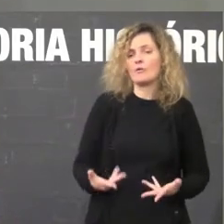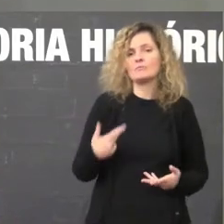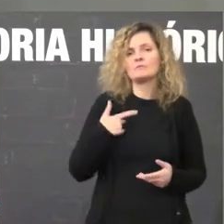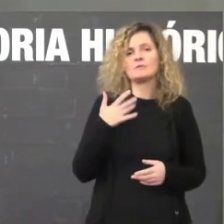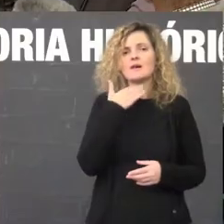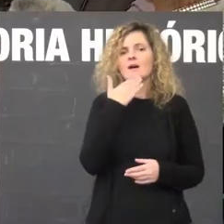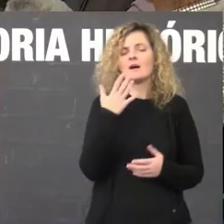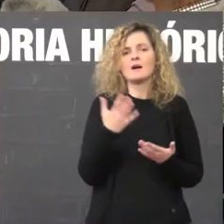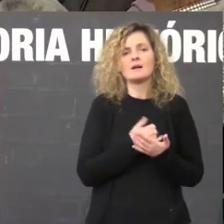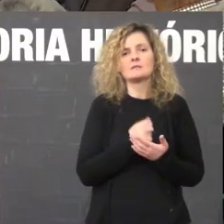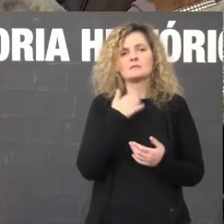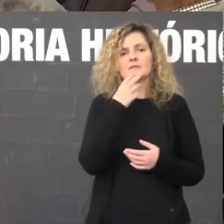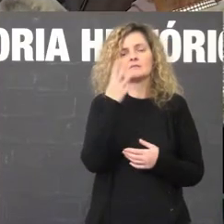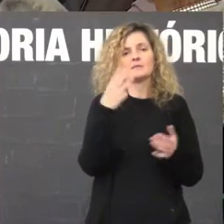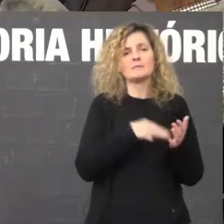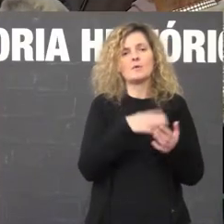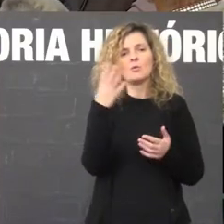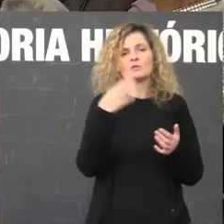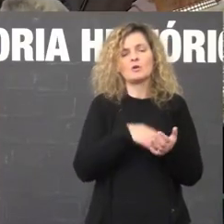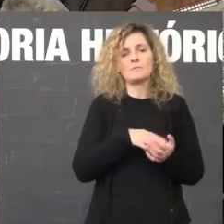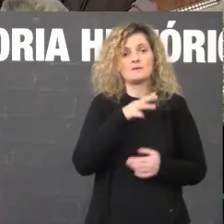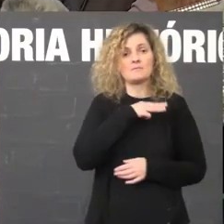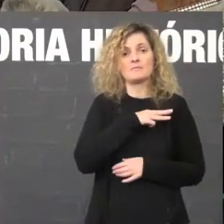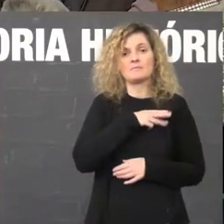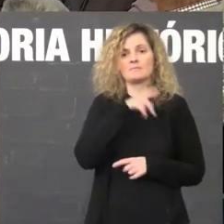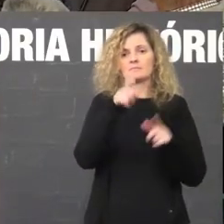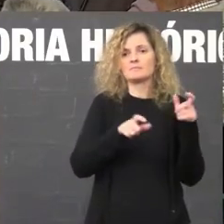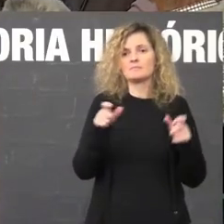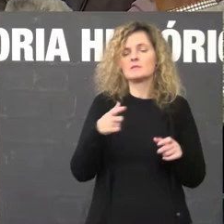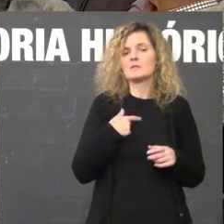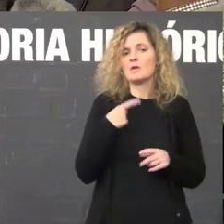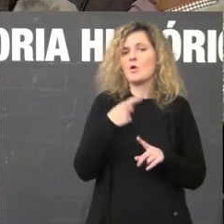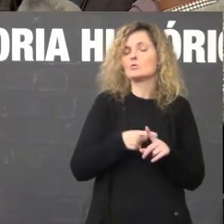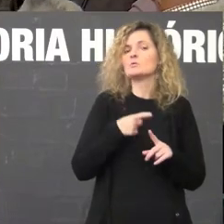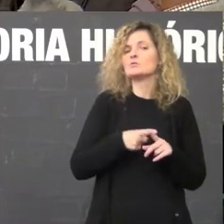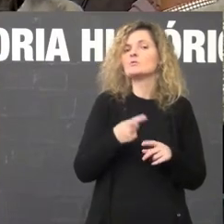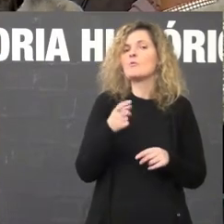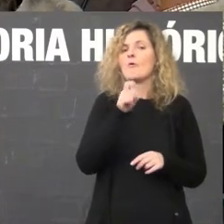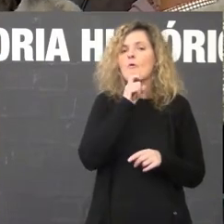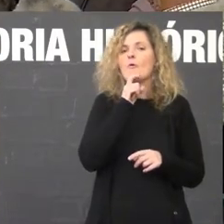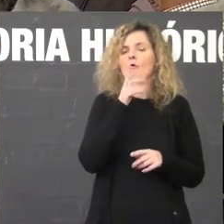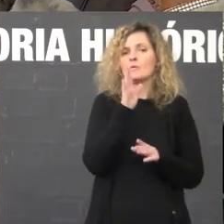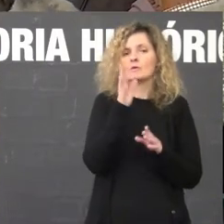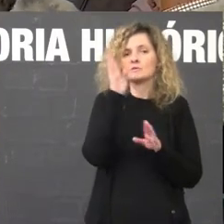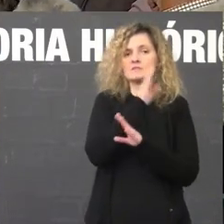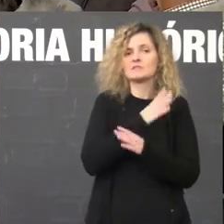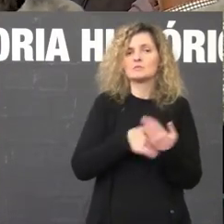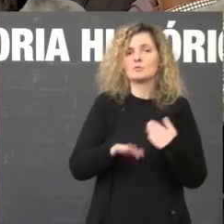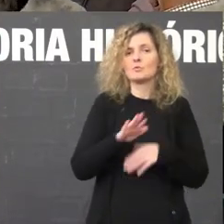había entre 3 ou 4.000 masóns. O sea que se utilizaba a masonería como pretexto,